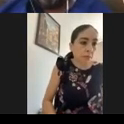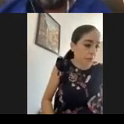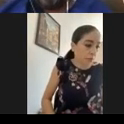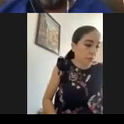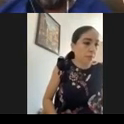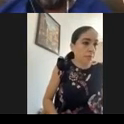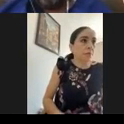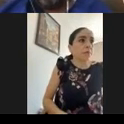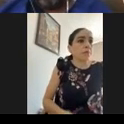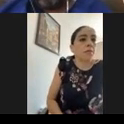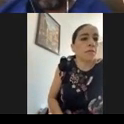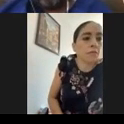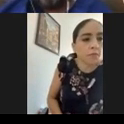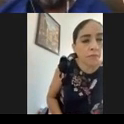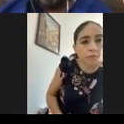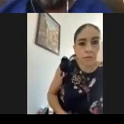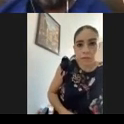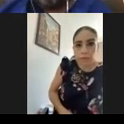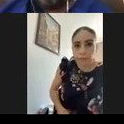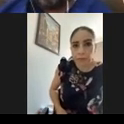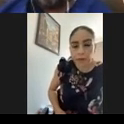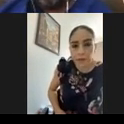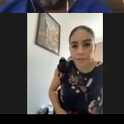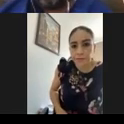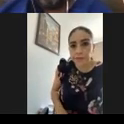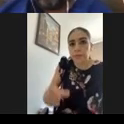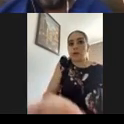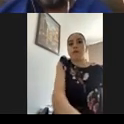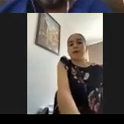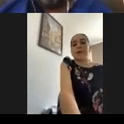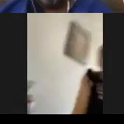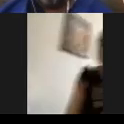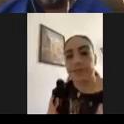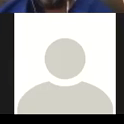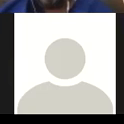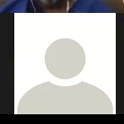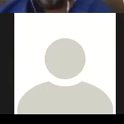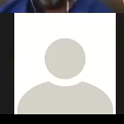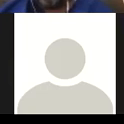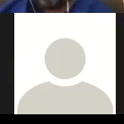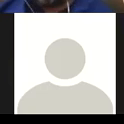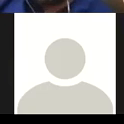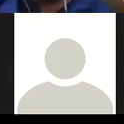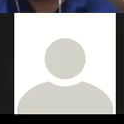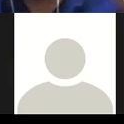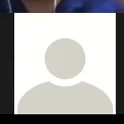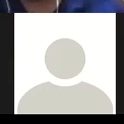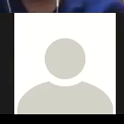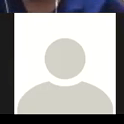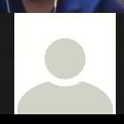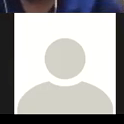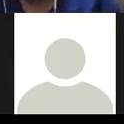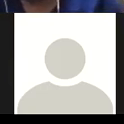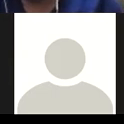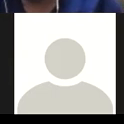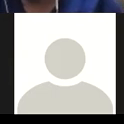Movilidad Urbana Sustentable, es el, digámoslo, la imagen que pretendemos sembrar para el